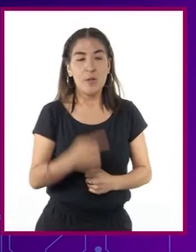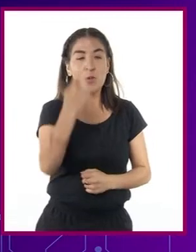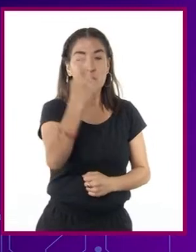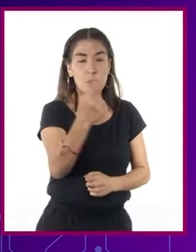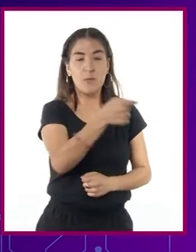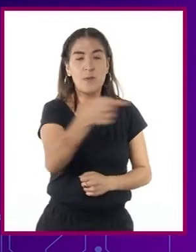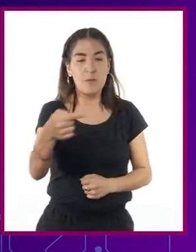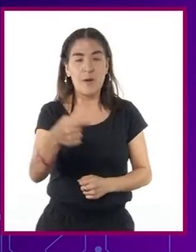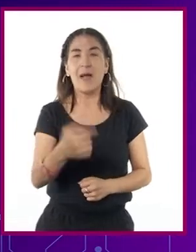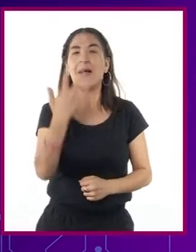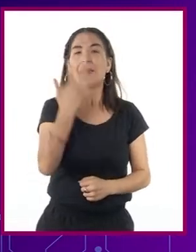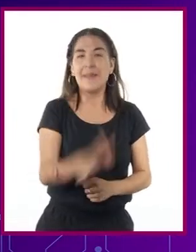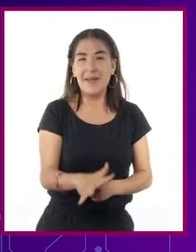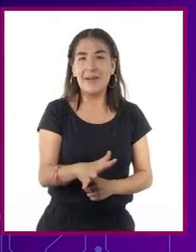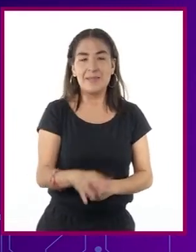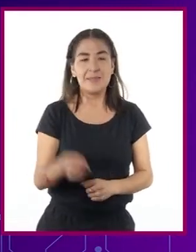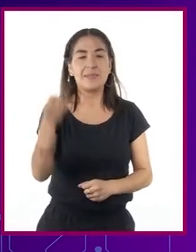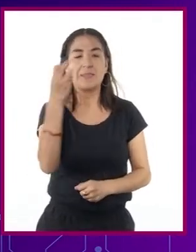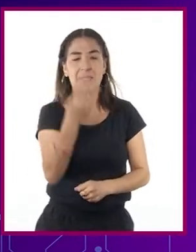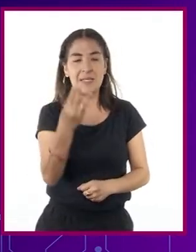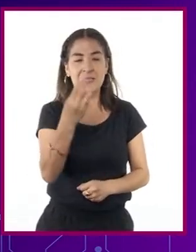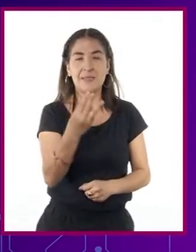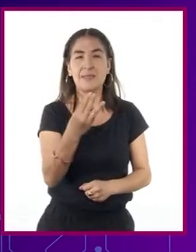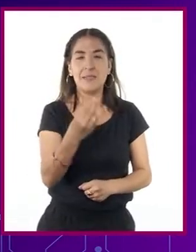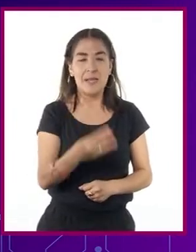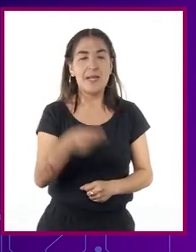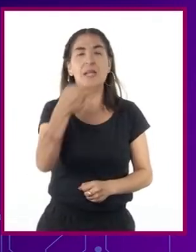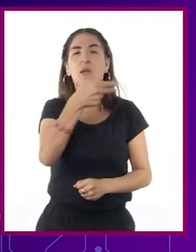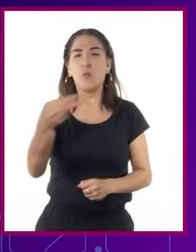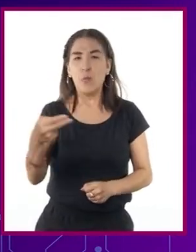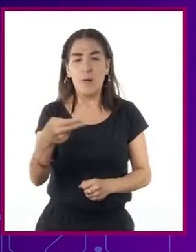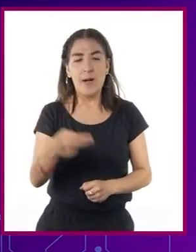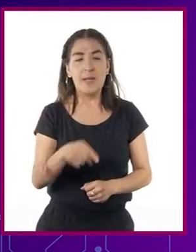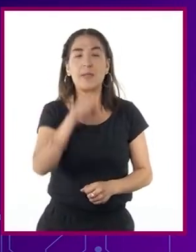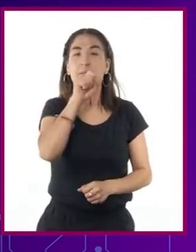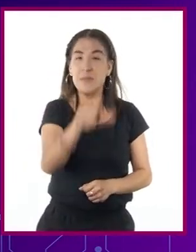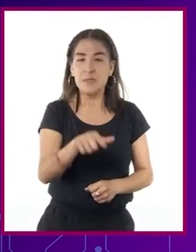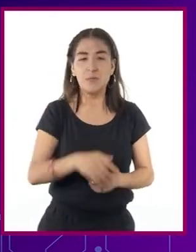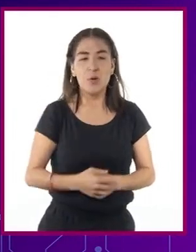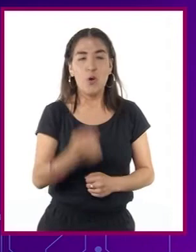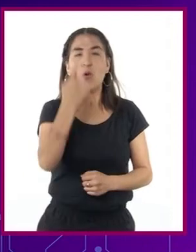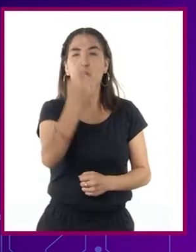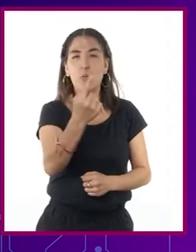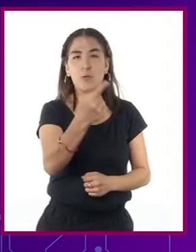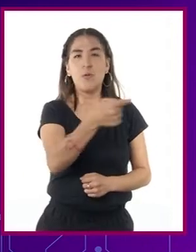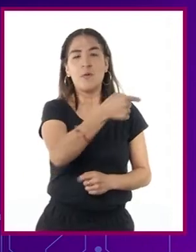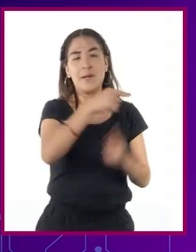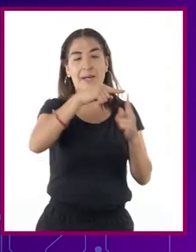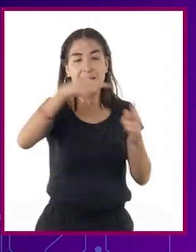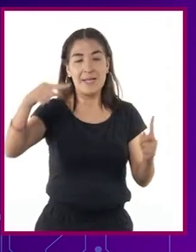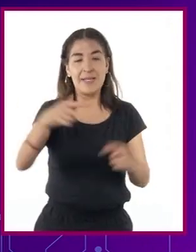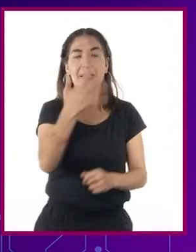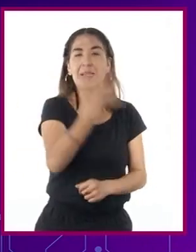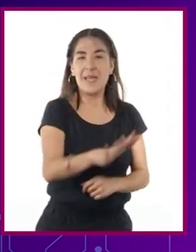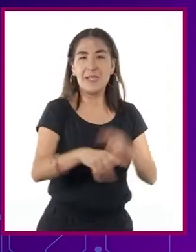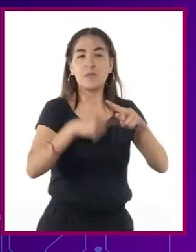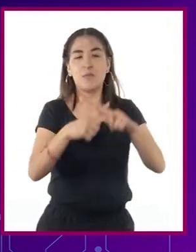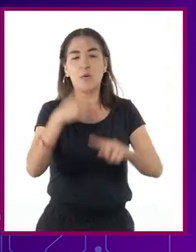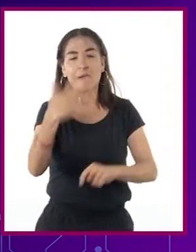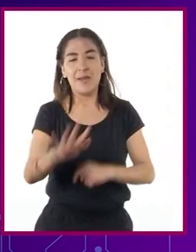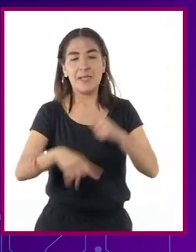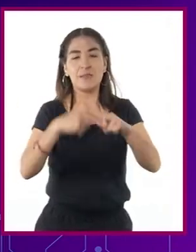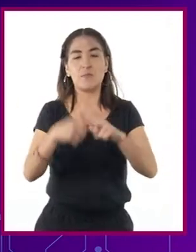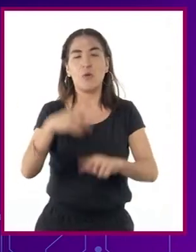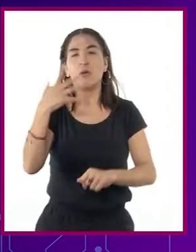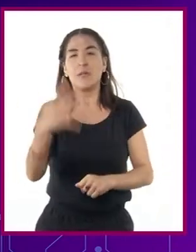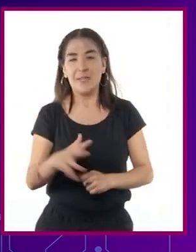a la fracción 1 entre 10 al cubo y esto, a su vez, es igual a 1 entre 10 por 10